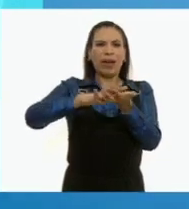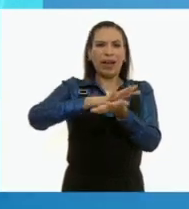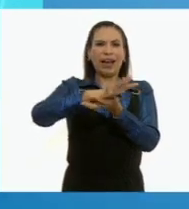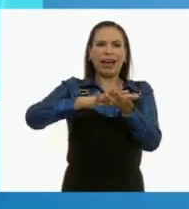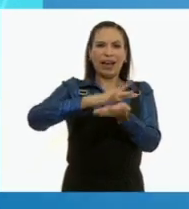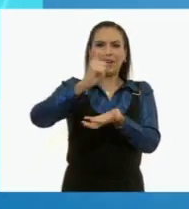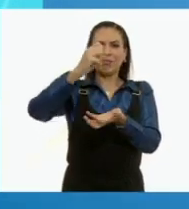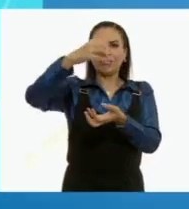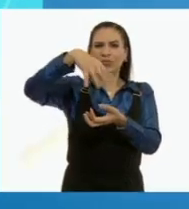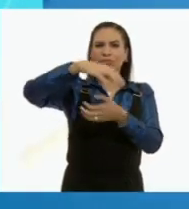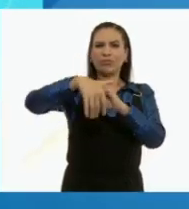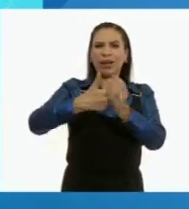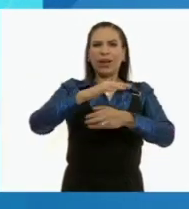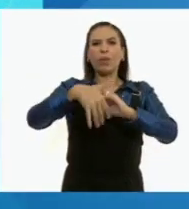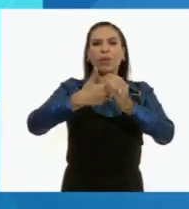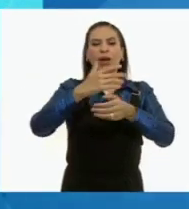agua.